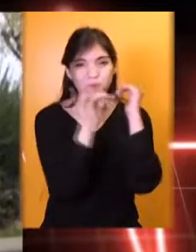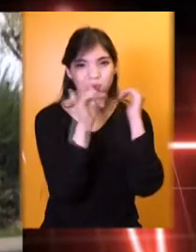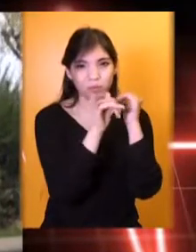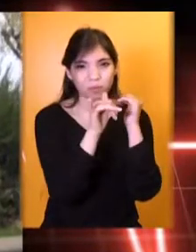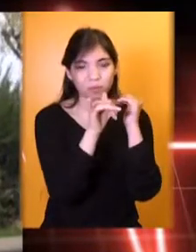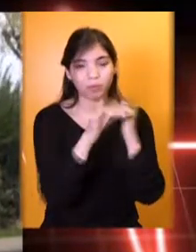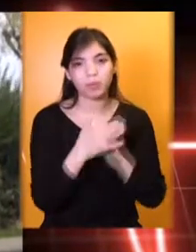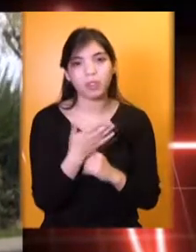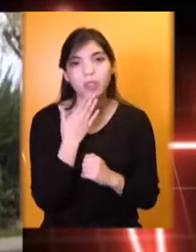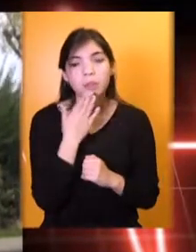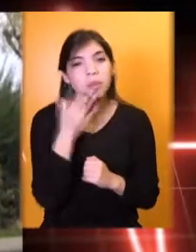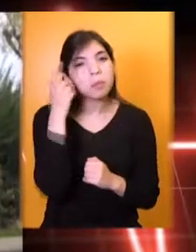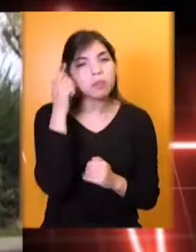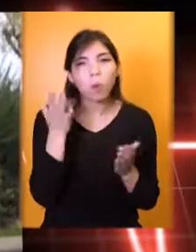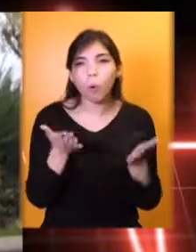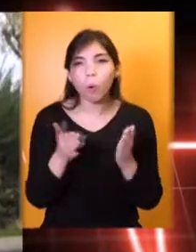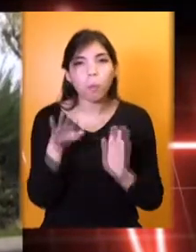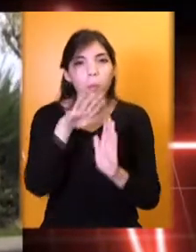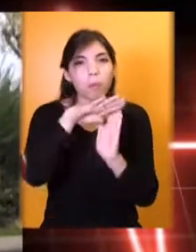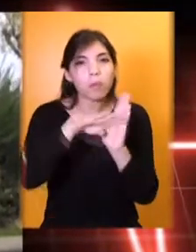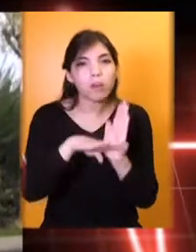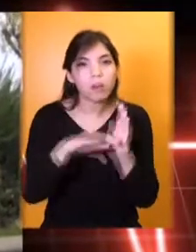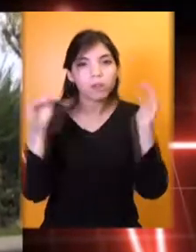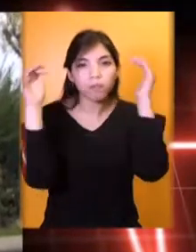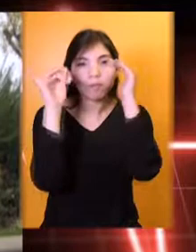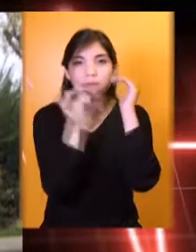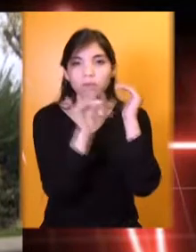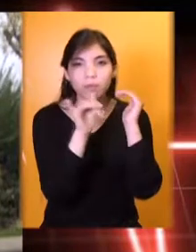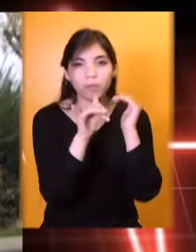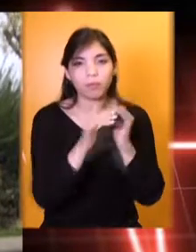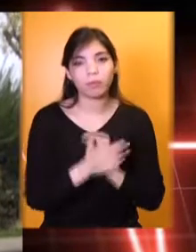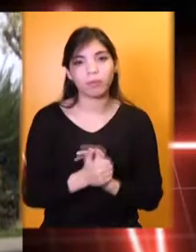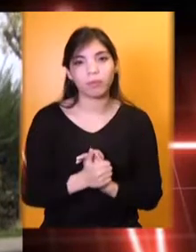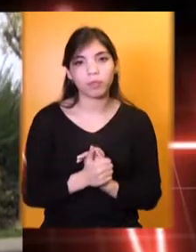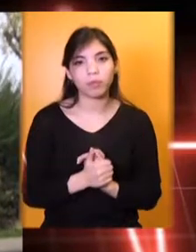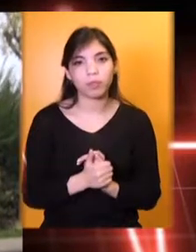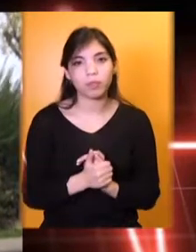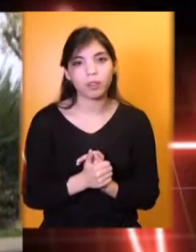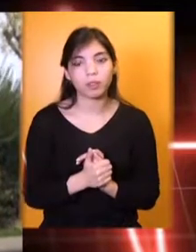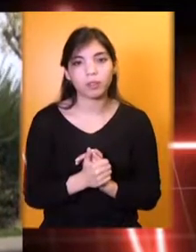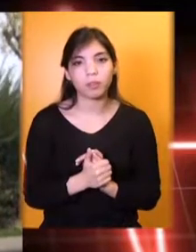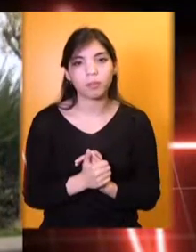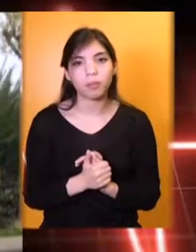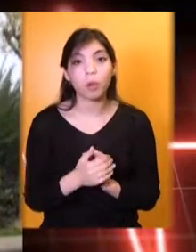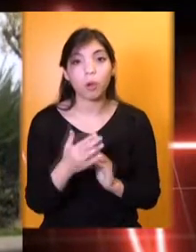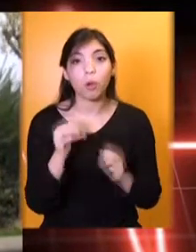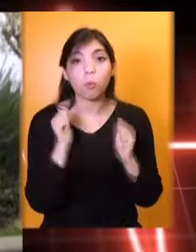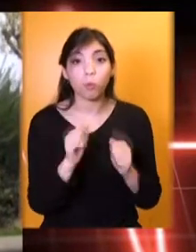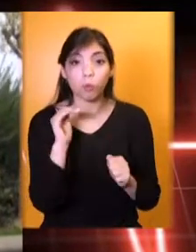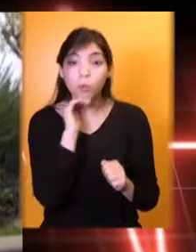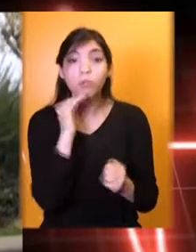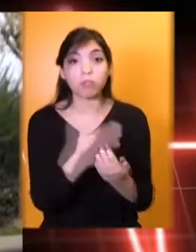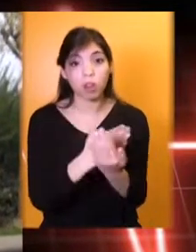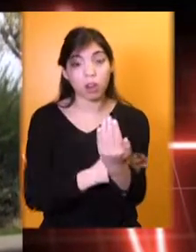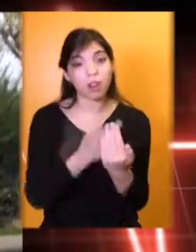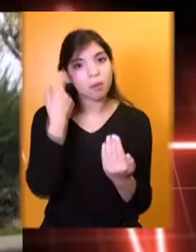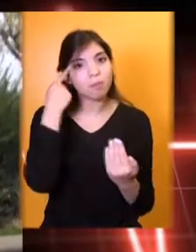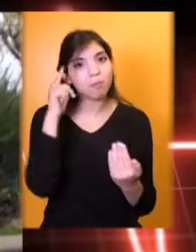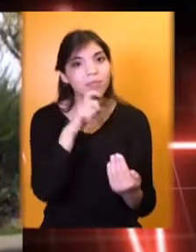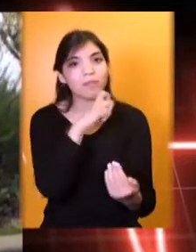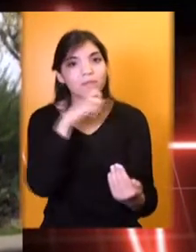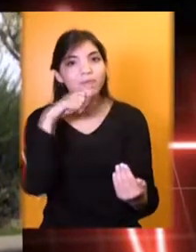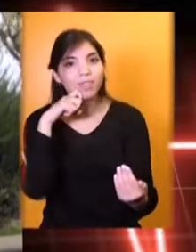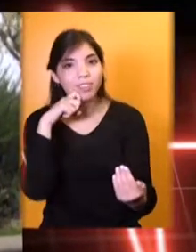desde el espacio de cada uno a pensar cómo disminuir la emisión de humo. Formas de emitir humos: utilizar una leña seca,